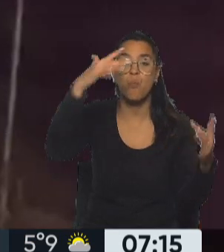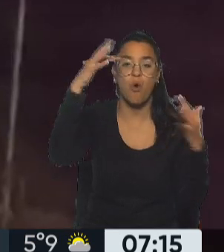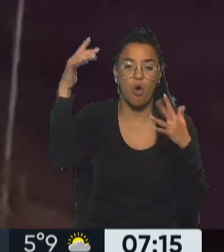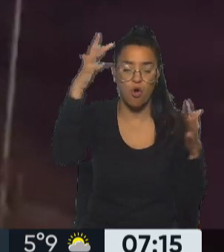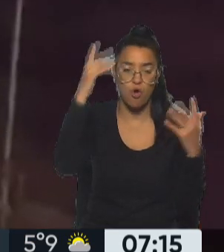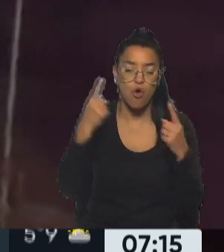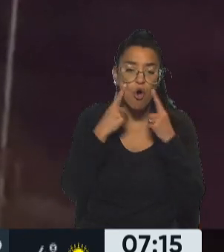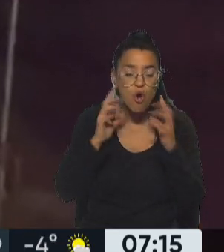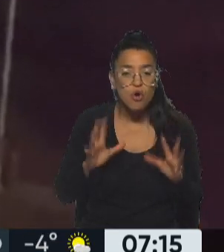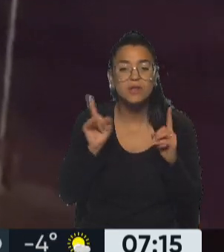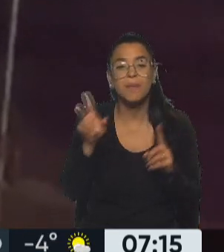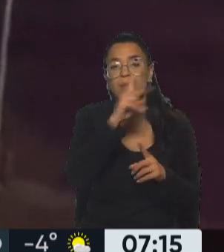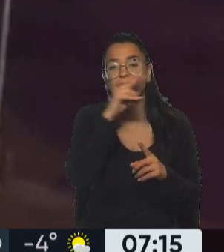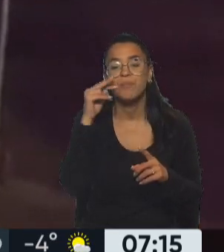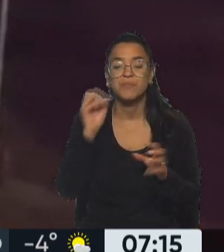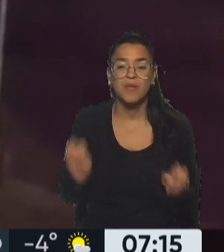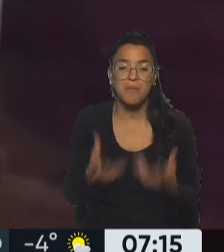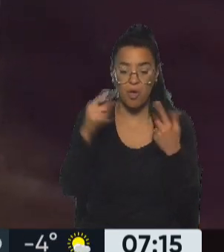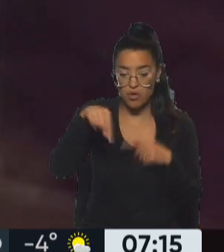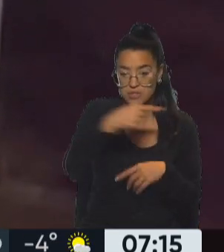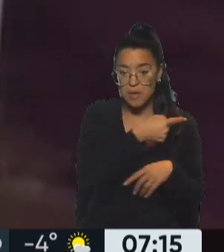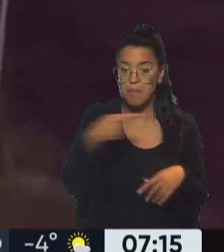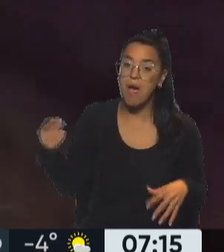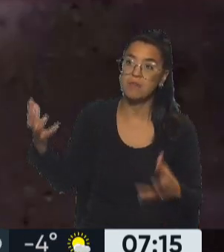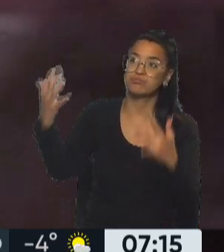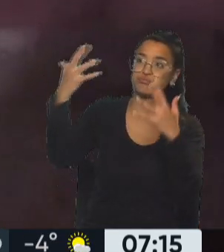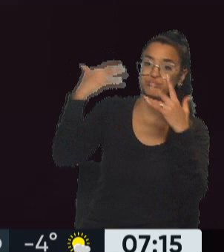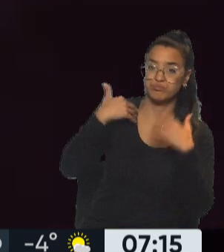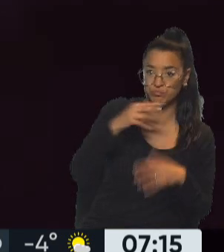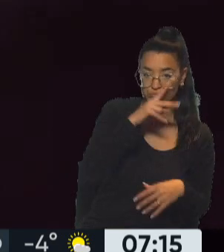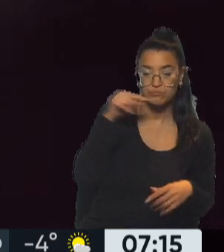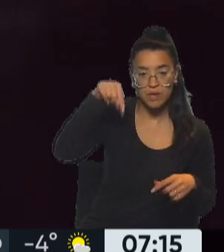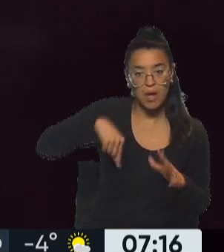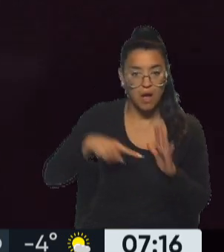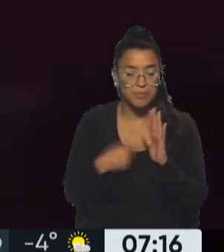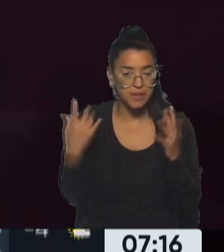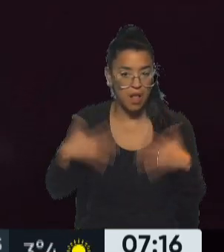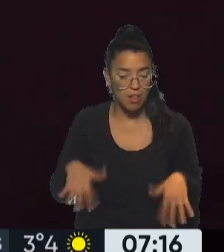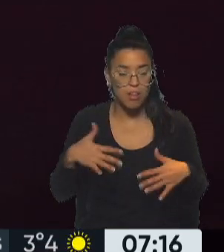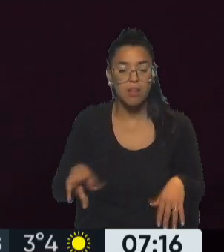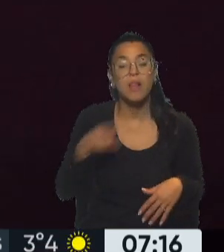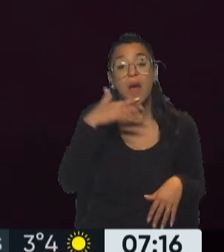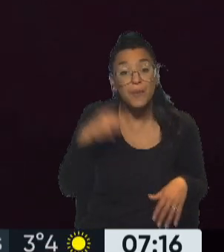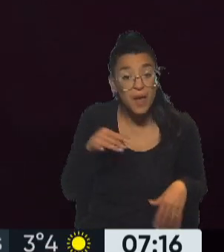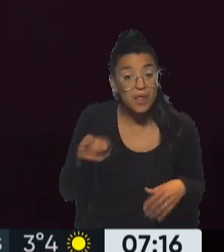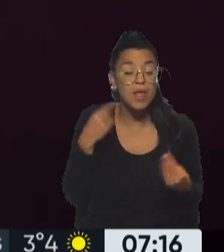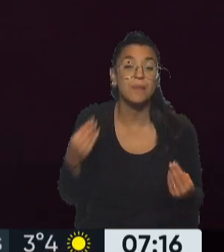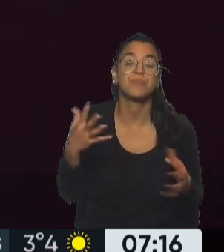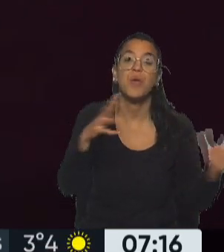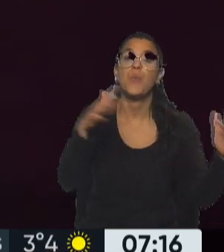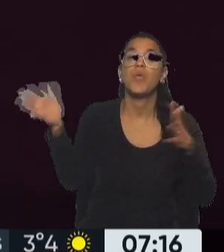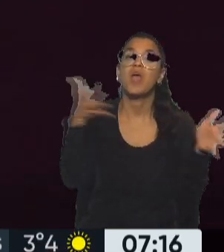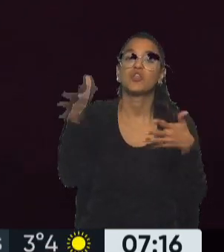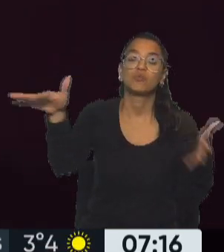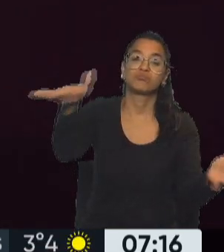referencia a esto y también con el olor a quemado que durante esta semana llegó aquí a la zona de la capital federal. Lo cierto es que por la rotación del